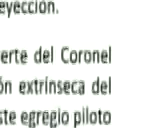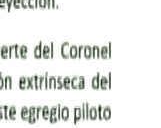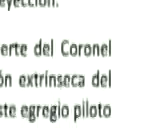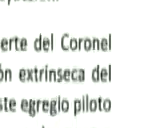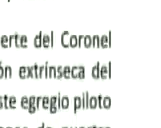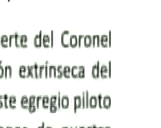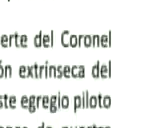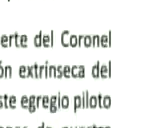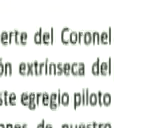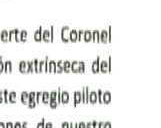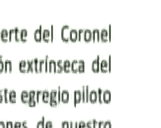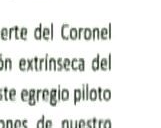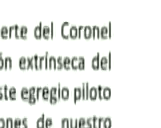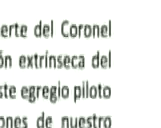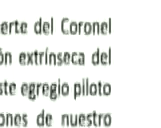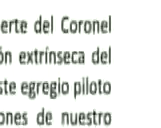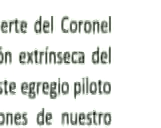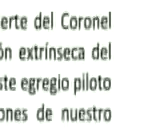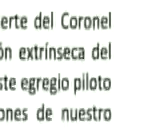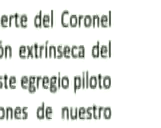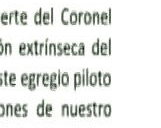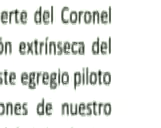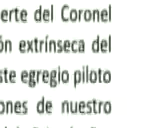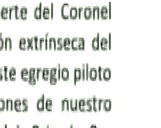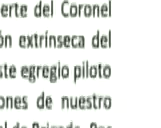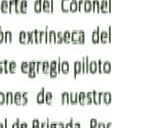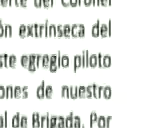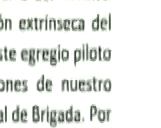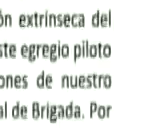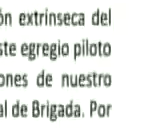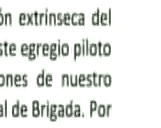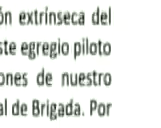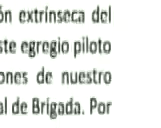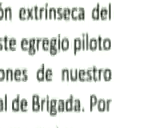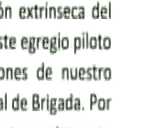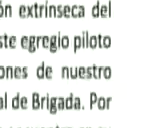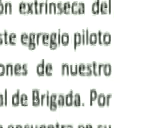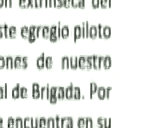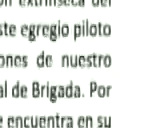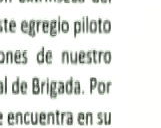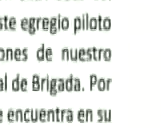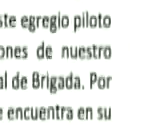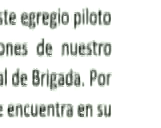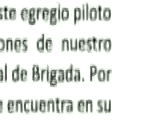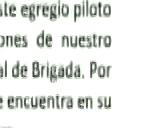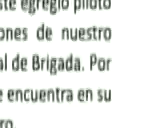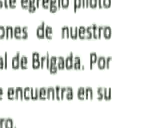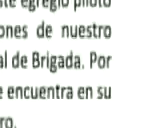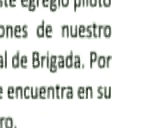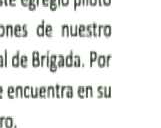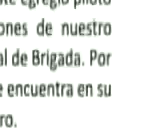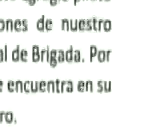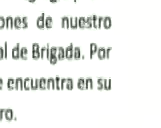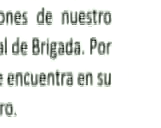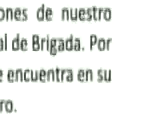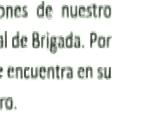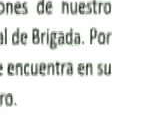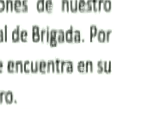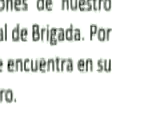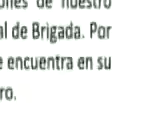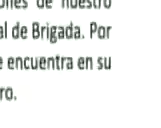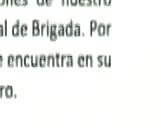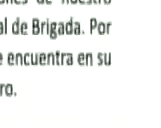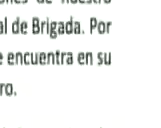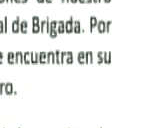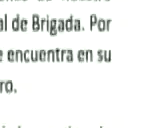emergencia correspondientes, cancelando la misión y dirigiéndose a la base aérea de origen, el fuego no se extinguió y la aeronave se tornó